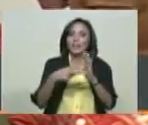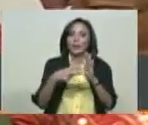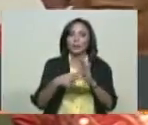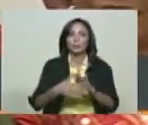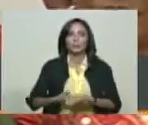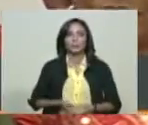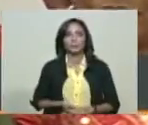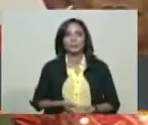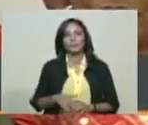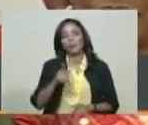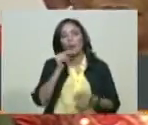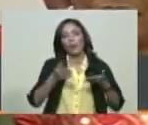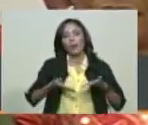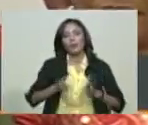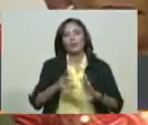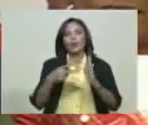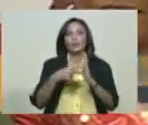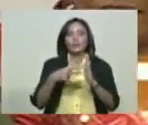liso